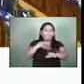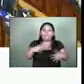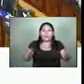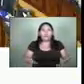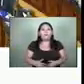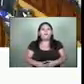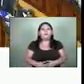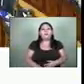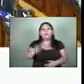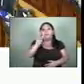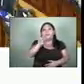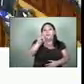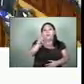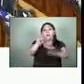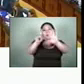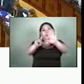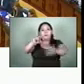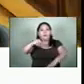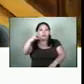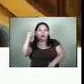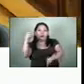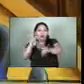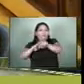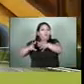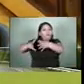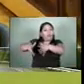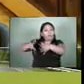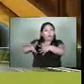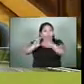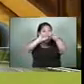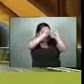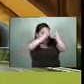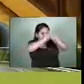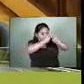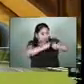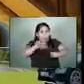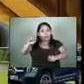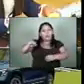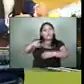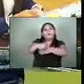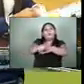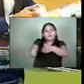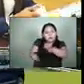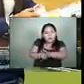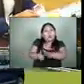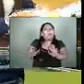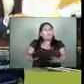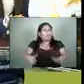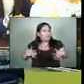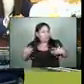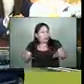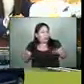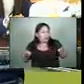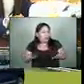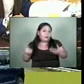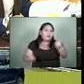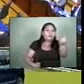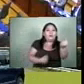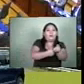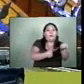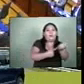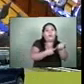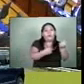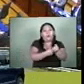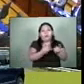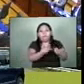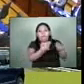Los 2.6 millones de dólares restantes de lo reorientado en el Pleno Legislativo se utilizarán como un apoyo económico